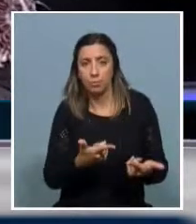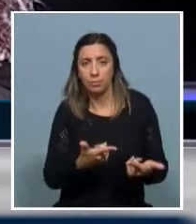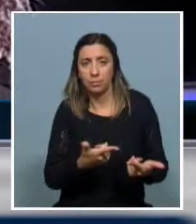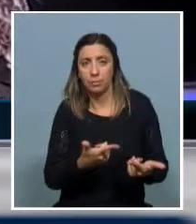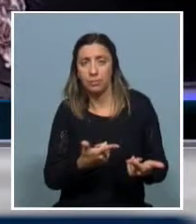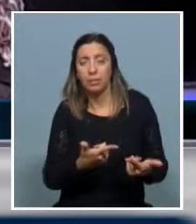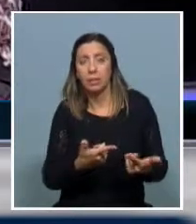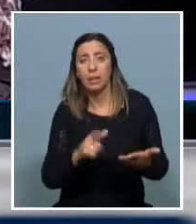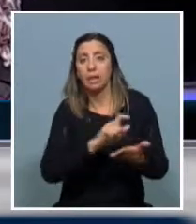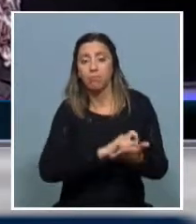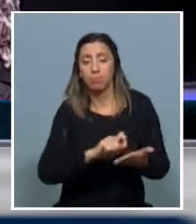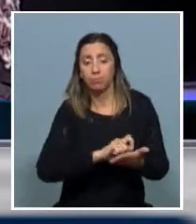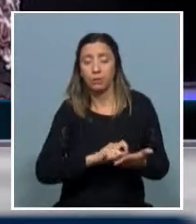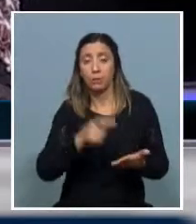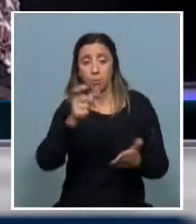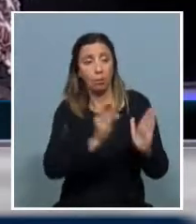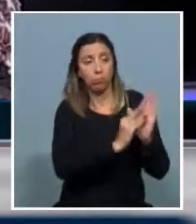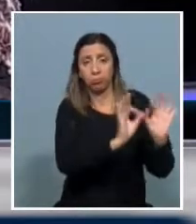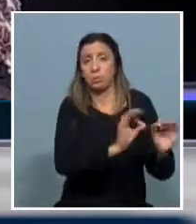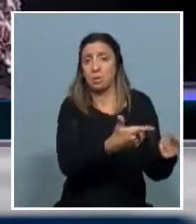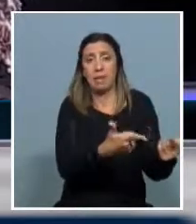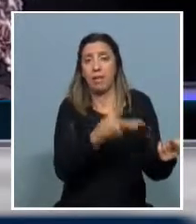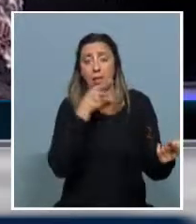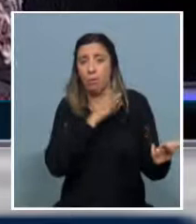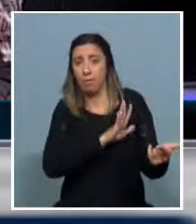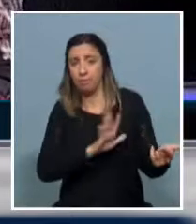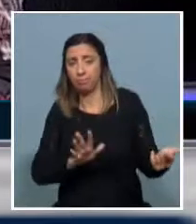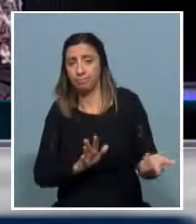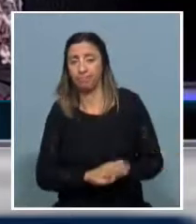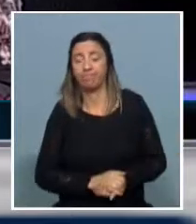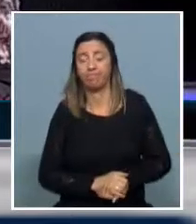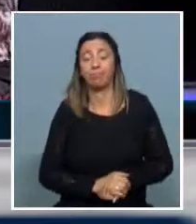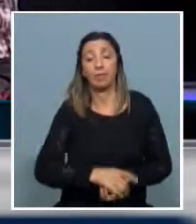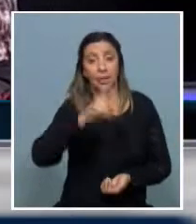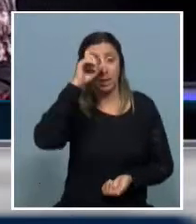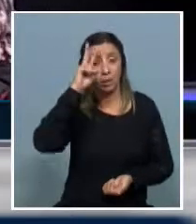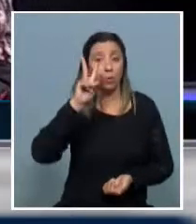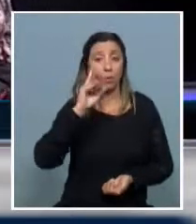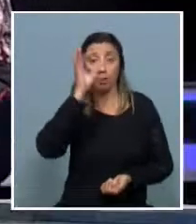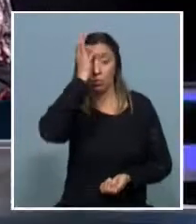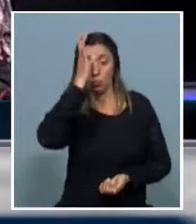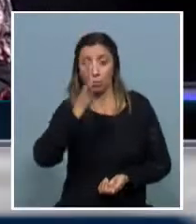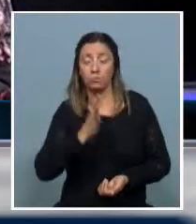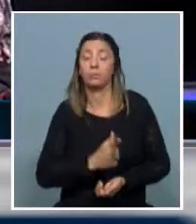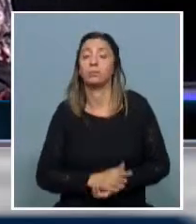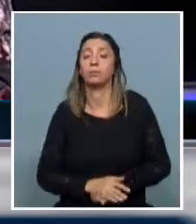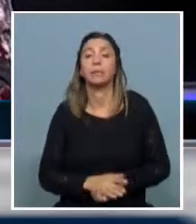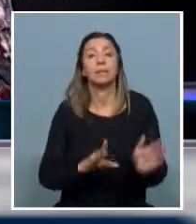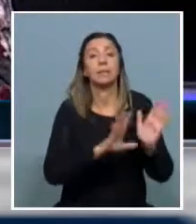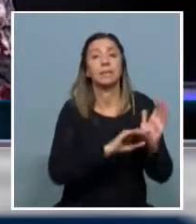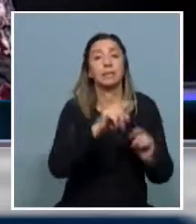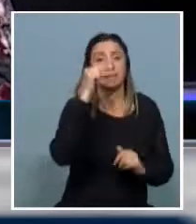acto administrativo dando la condición de inscripto a la gente. ¿Sí? En enero del 2012 se dicta el